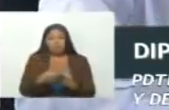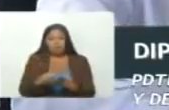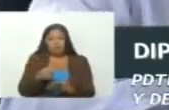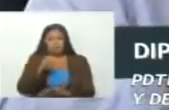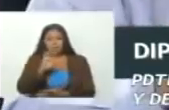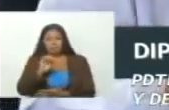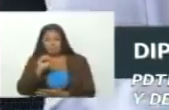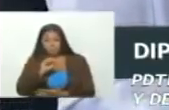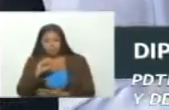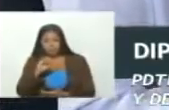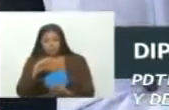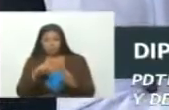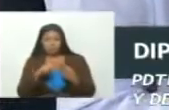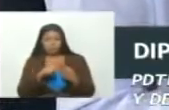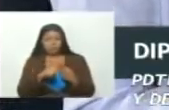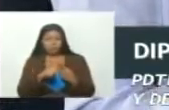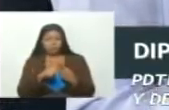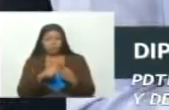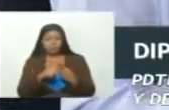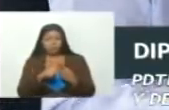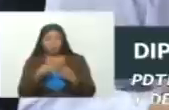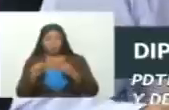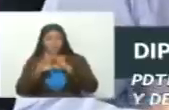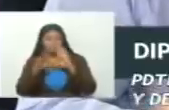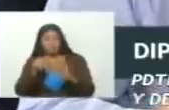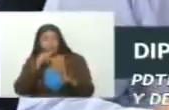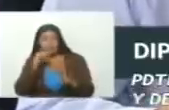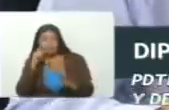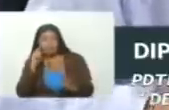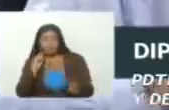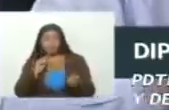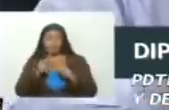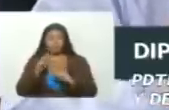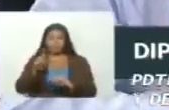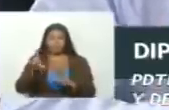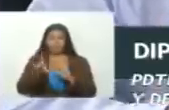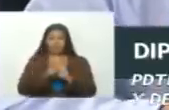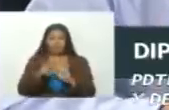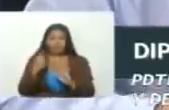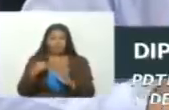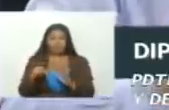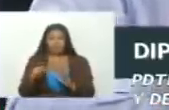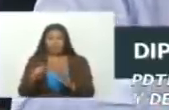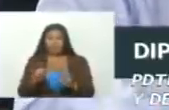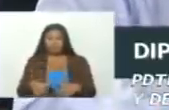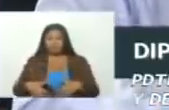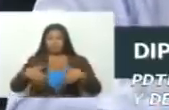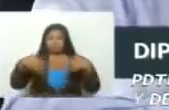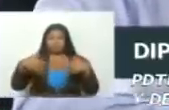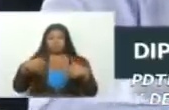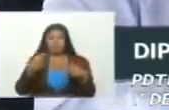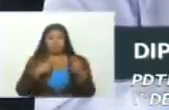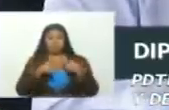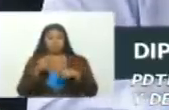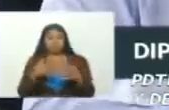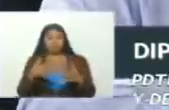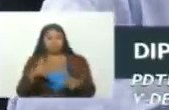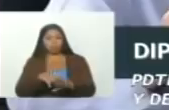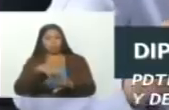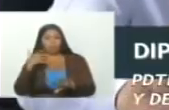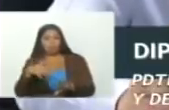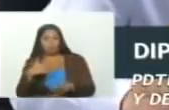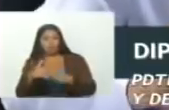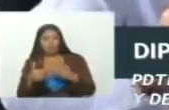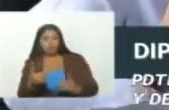fisco, número uno. Y de eso se trata. Obviamente, ¿quién va a estar en contra de esta ley? Los que tienen grandes fortunas, hacen grandes negocios y no quieren